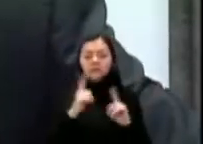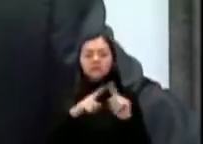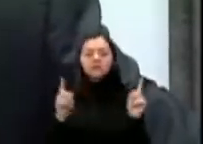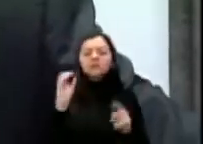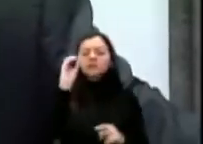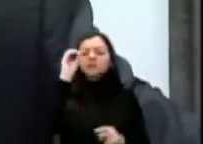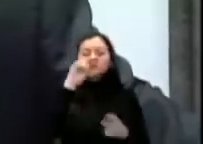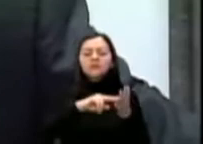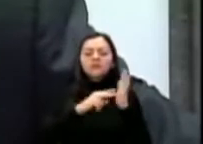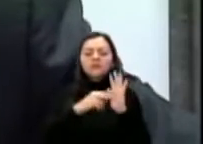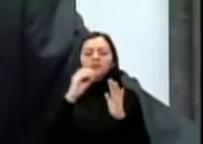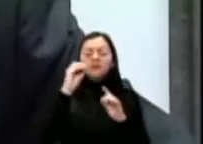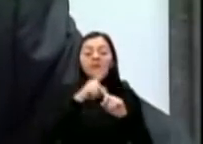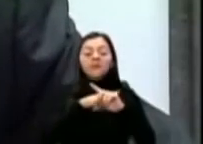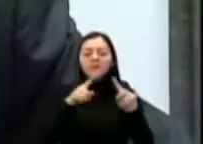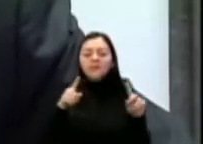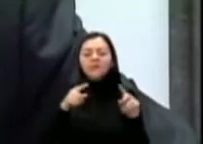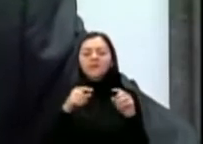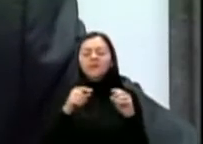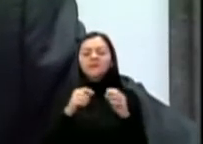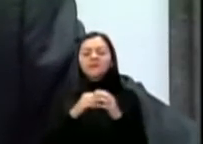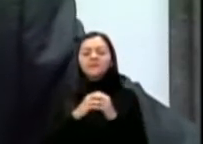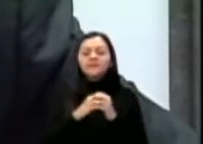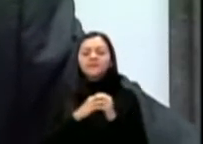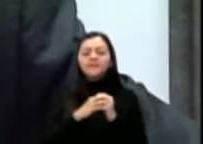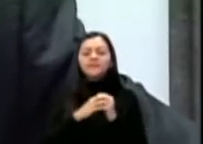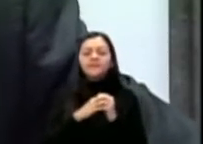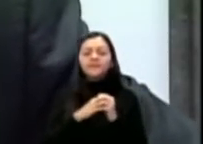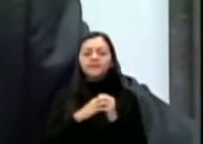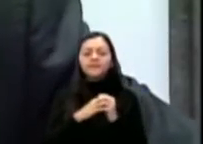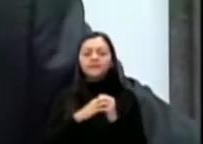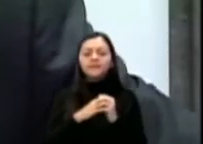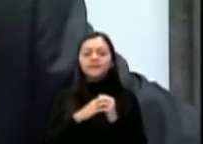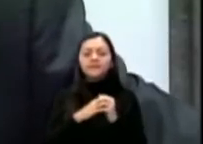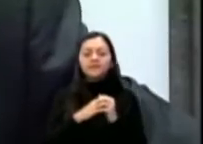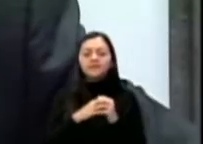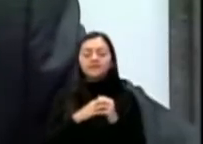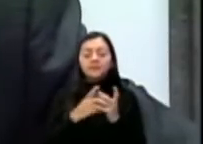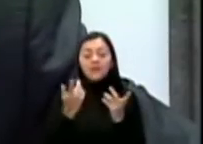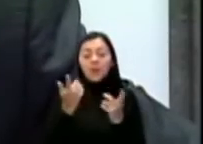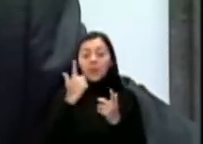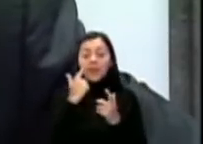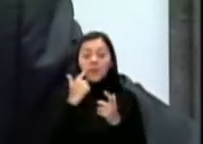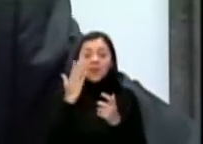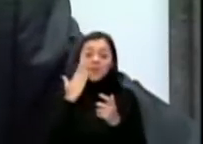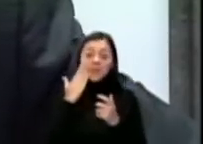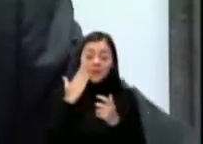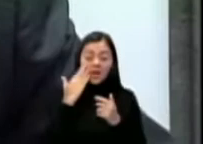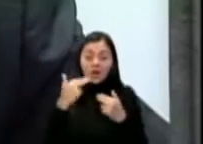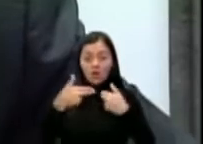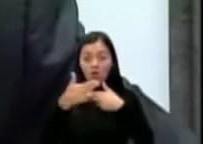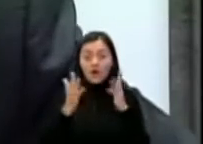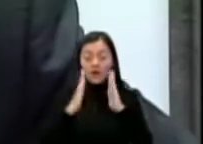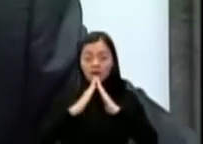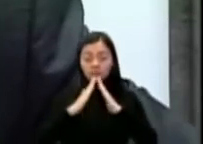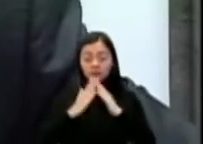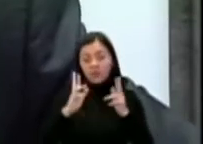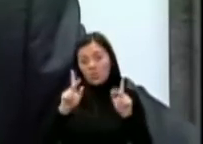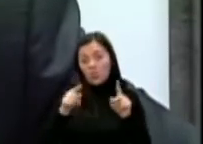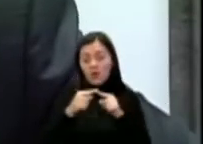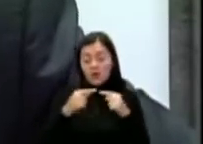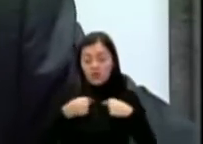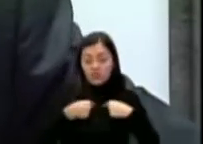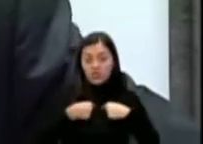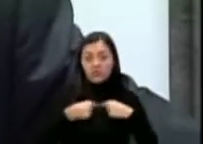y los dos los padres de familia en los hogares como yo nos estamos ahorrando